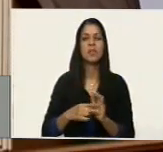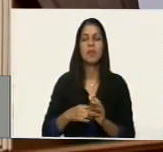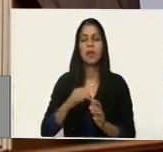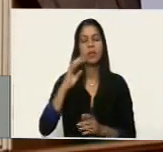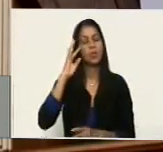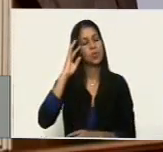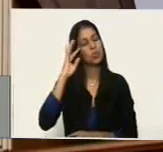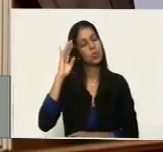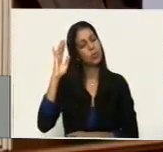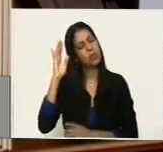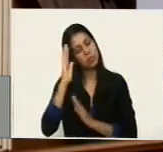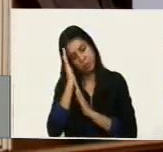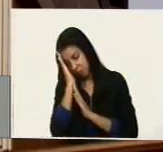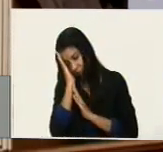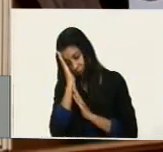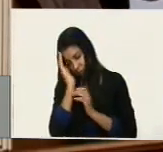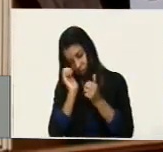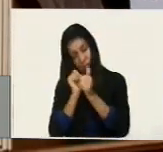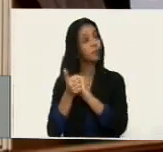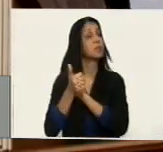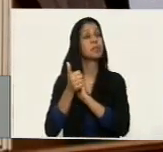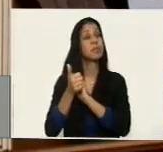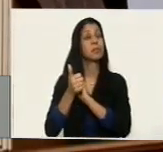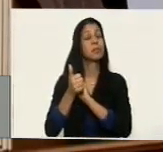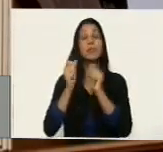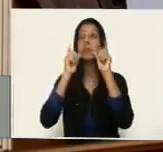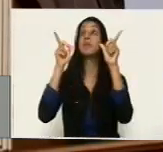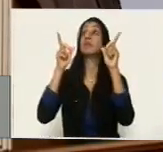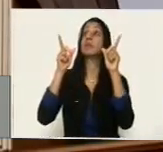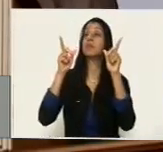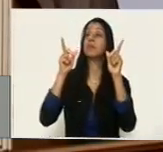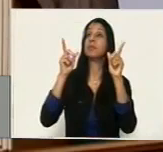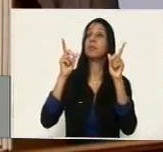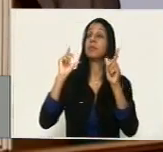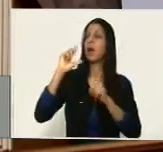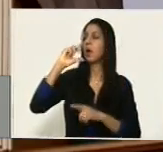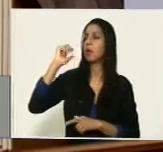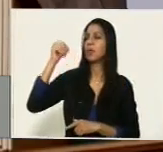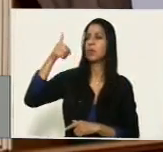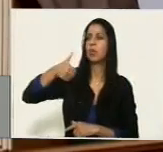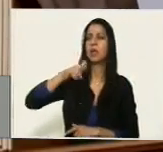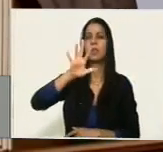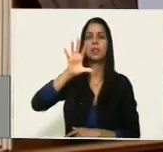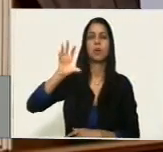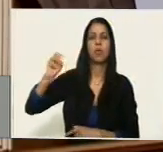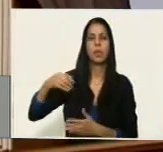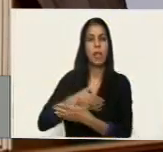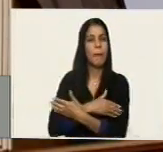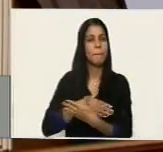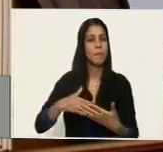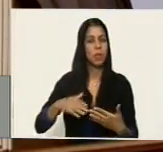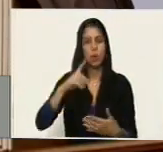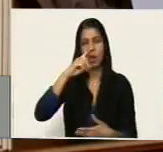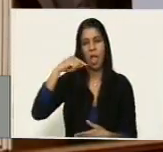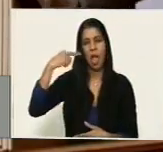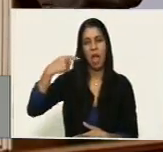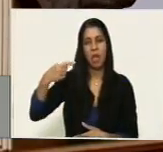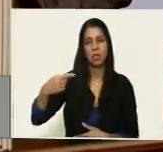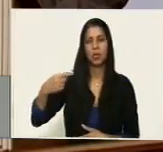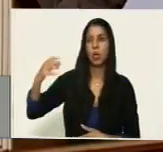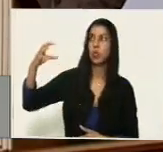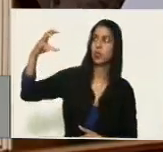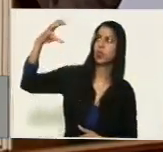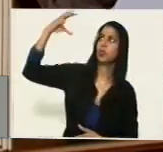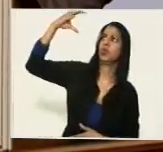sueño, o sea, durmió, y cuando despertó, habían pasado 50 millones de años, y el dinosaurio todavía estaba